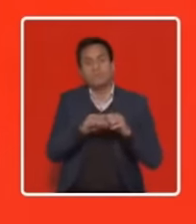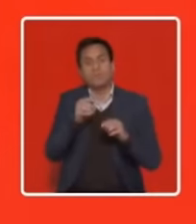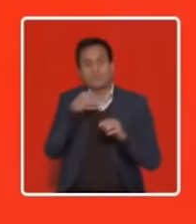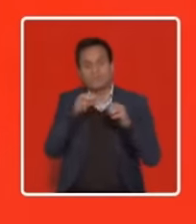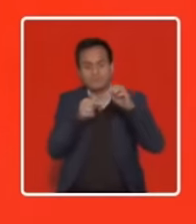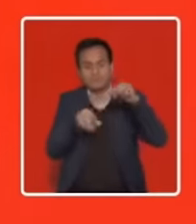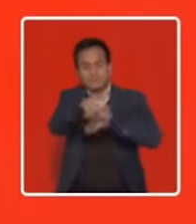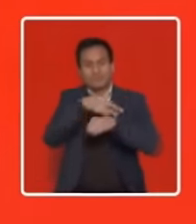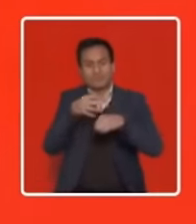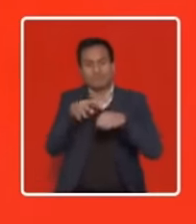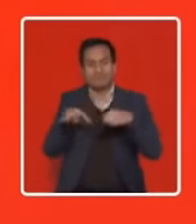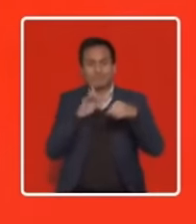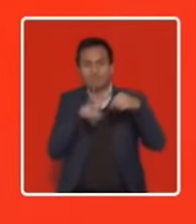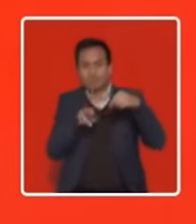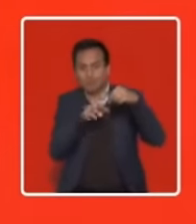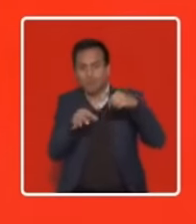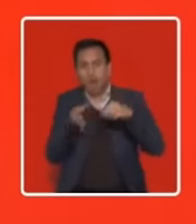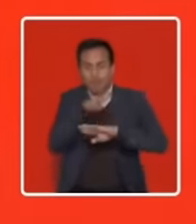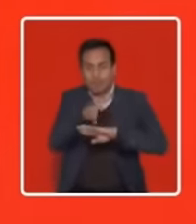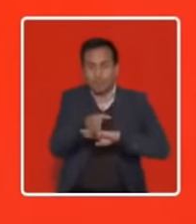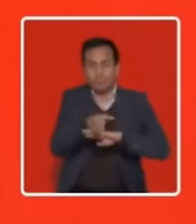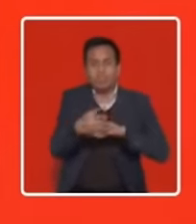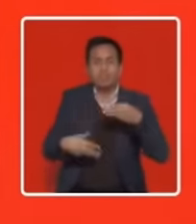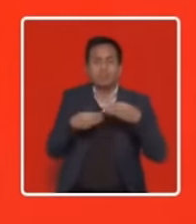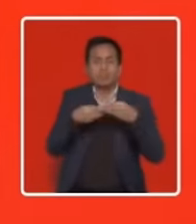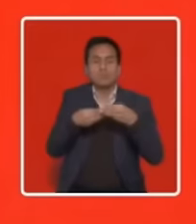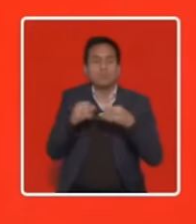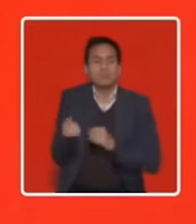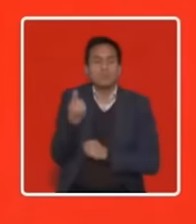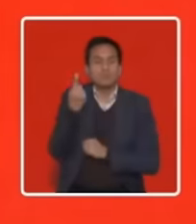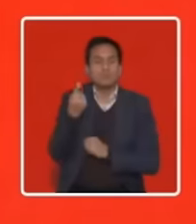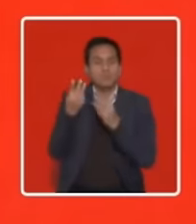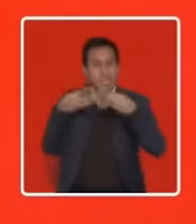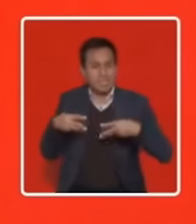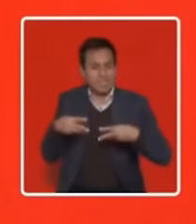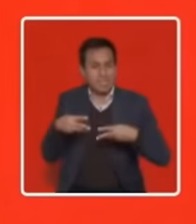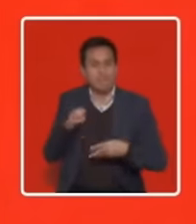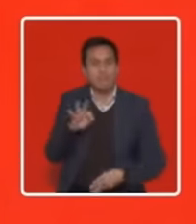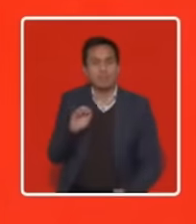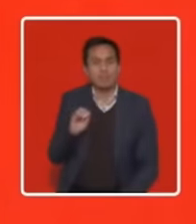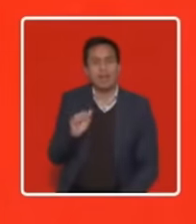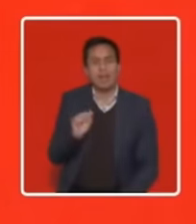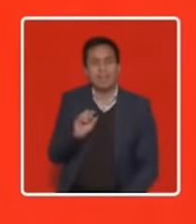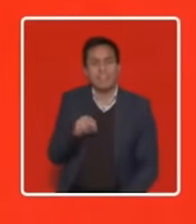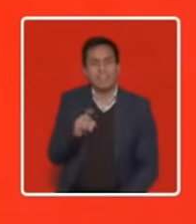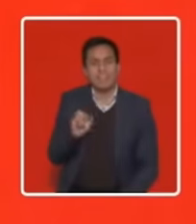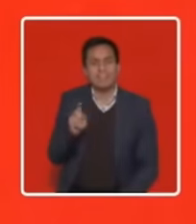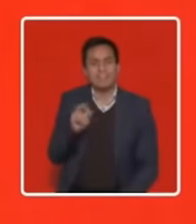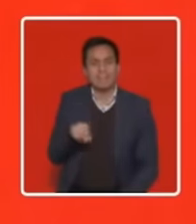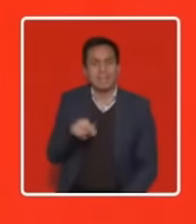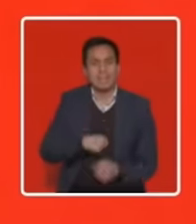Sur, y que se suma al pionero de la Sociedad Ballenera de Magallanes, Adolf Andersen, que en el